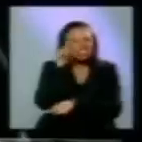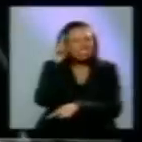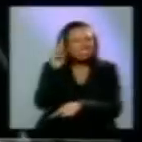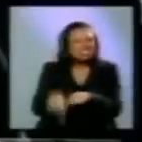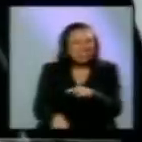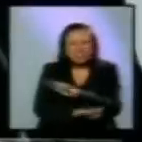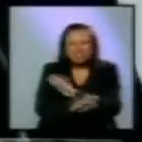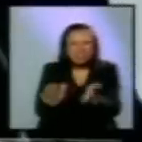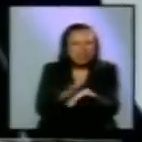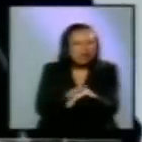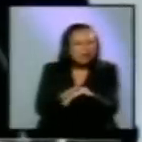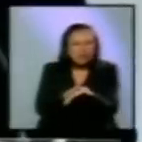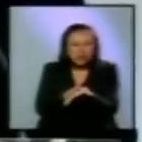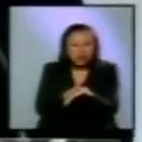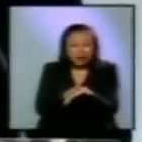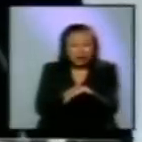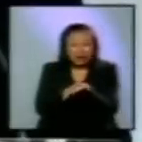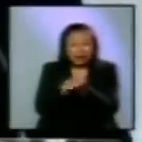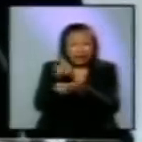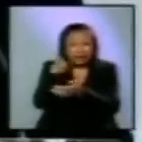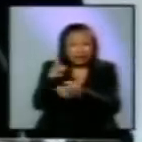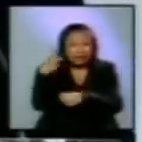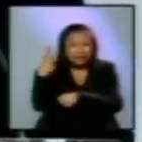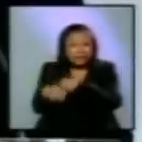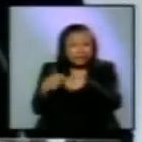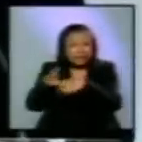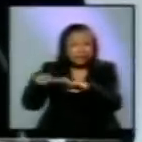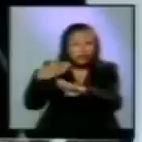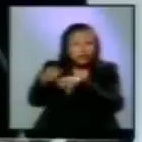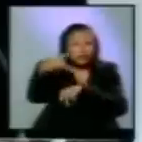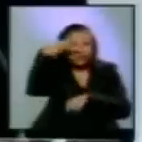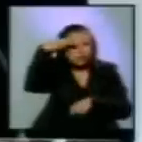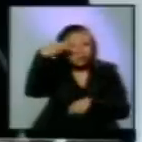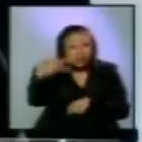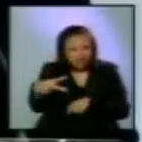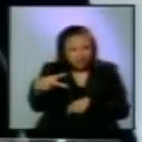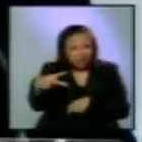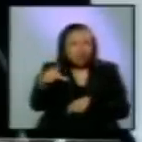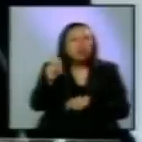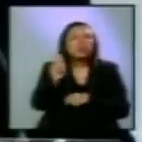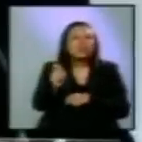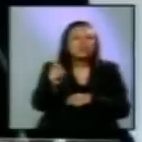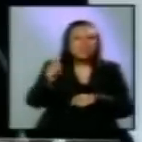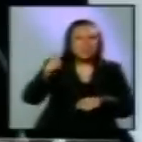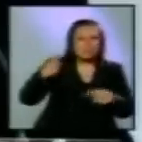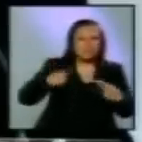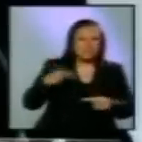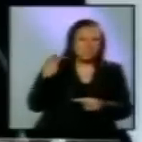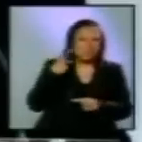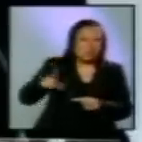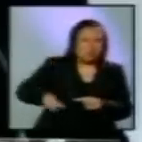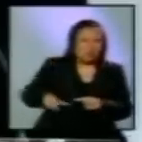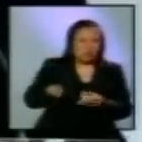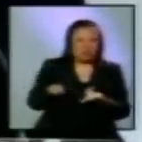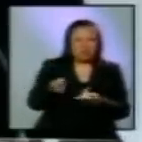corrupción. Nada ha dañado más a México que la deshonestidad de sus gobernantes. Eso es lo que ha dado al traste con